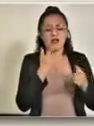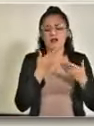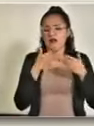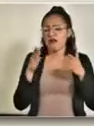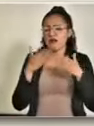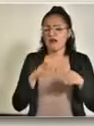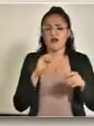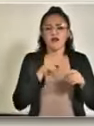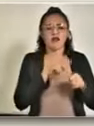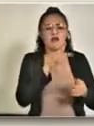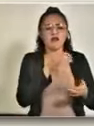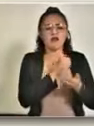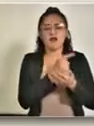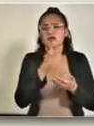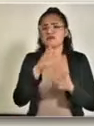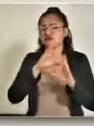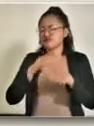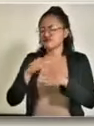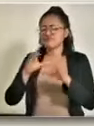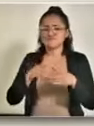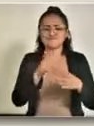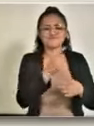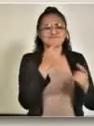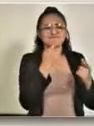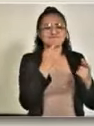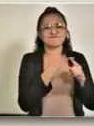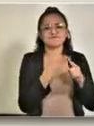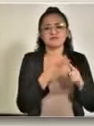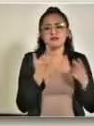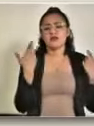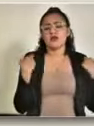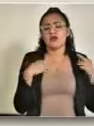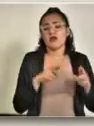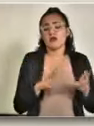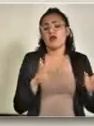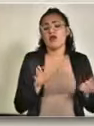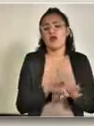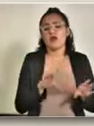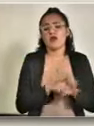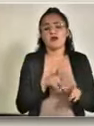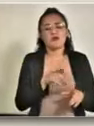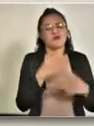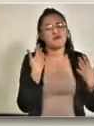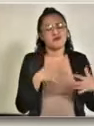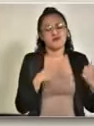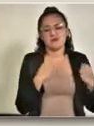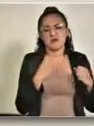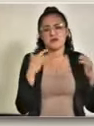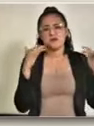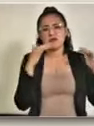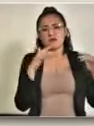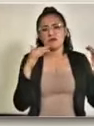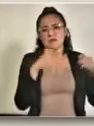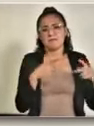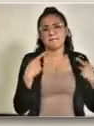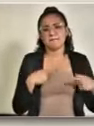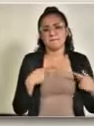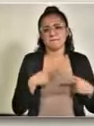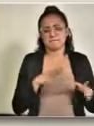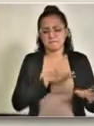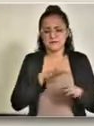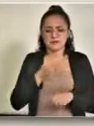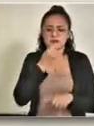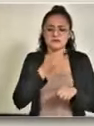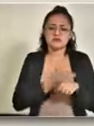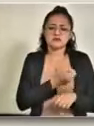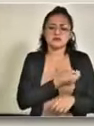existiendo en las colonias alejadas y que representan una posibilidad de que haya una conglomeración de personas. Y al secretario de Salud o